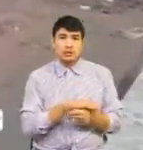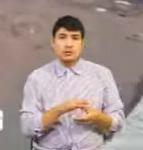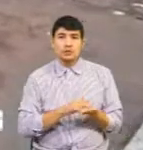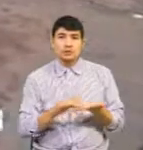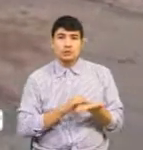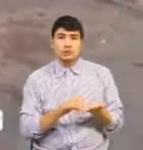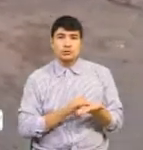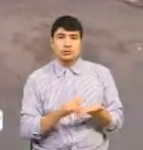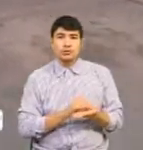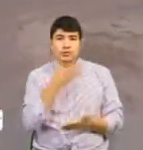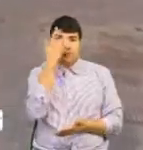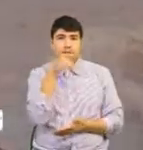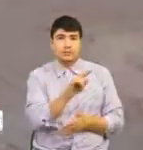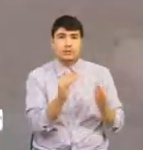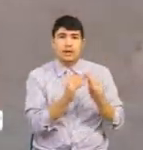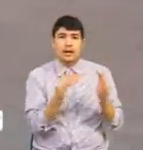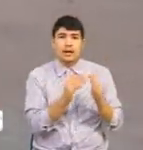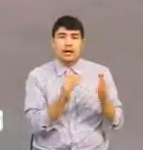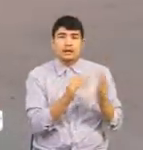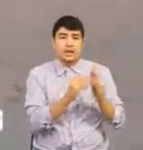facturas aumentaron y se sienten vulnerados en sus derechos